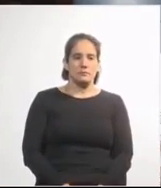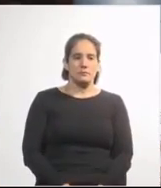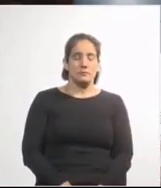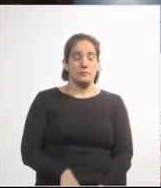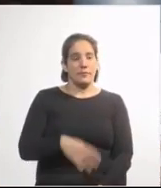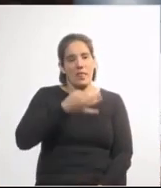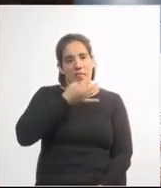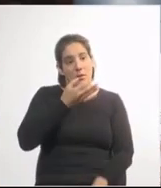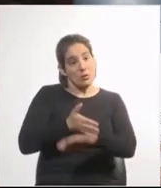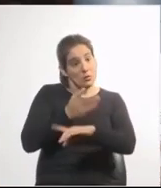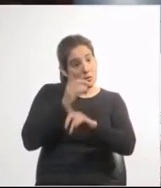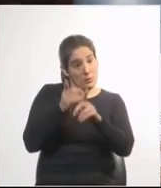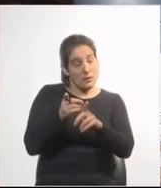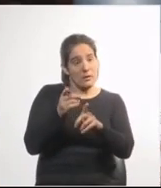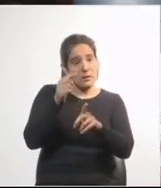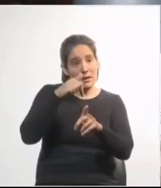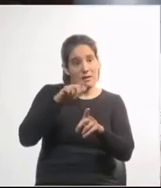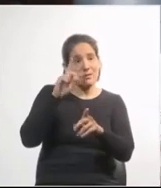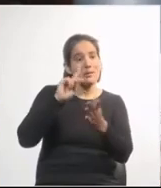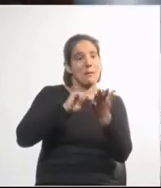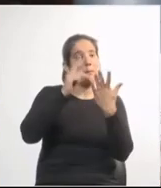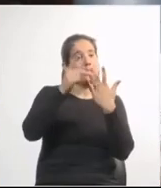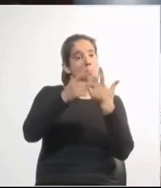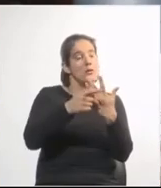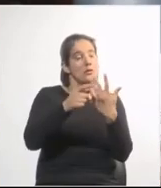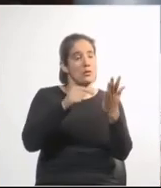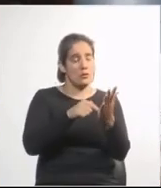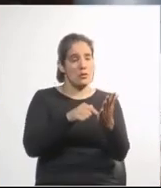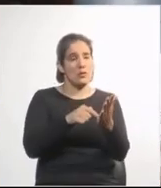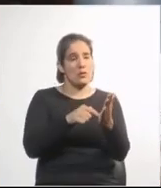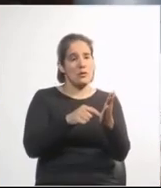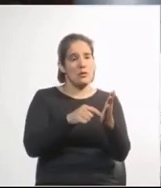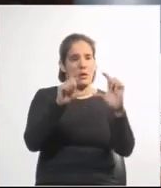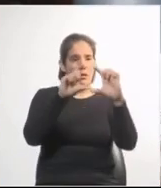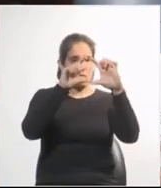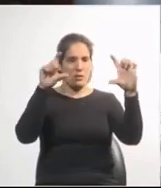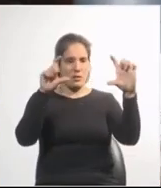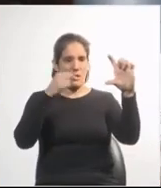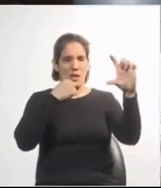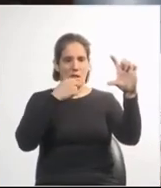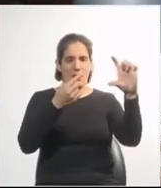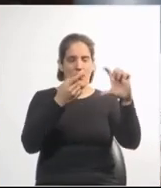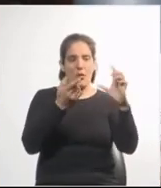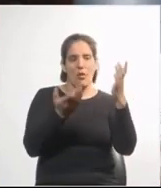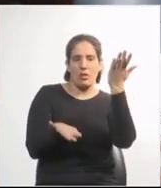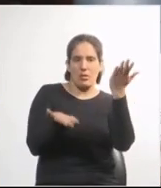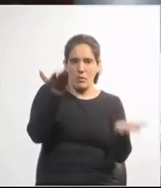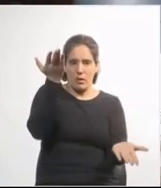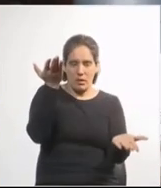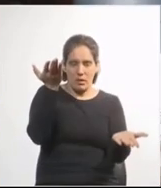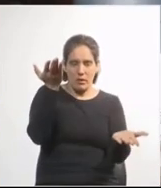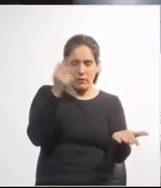Hemos dicho también que este proyecto, que denominamos modelo de la desigualdad,